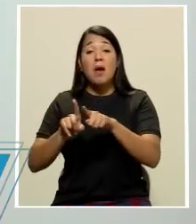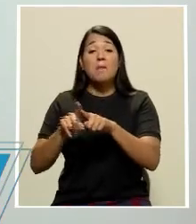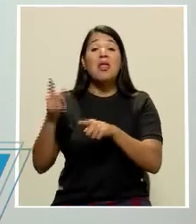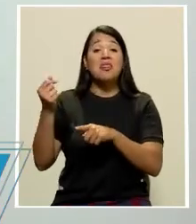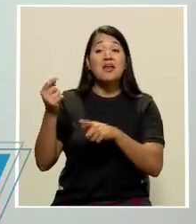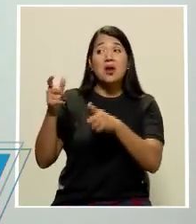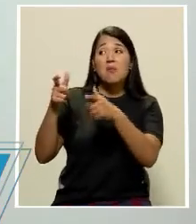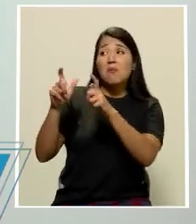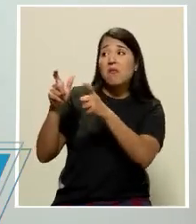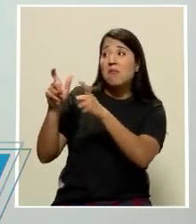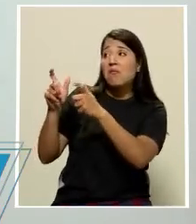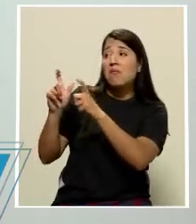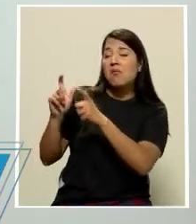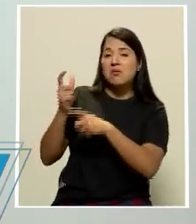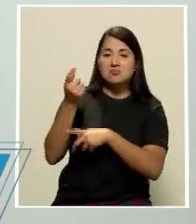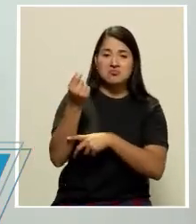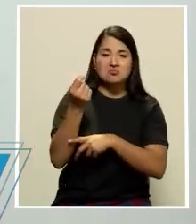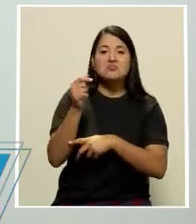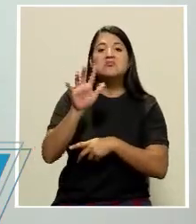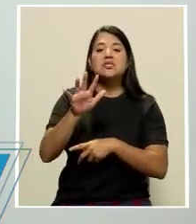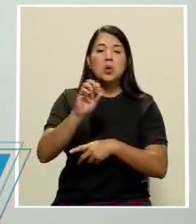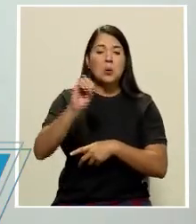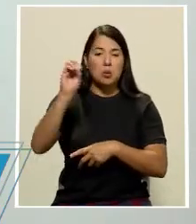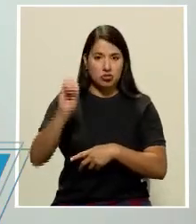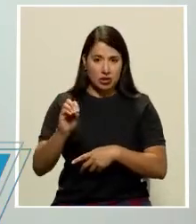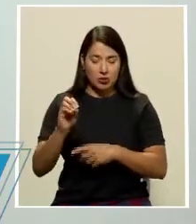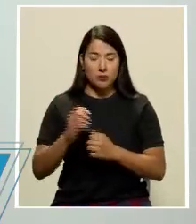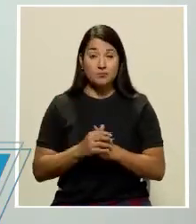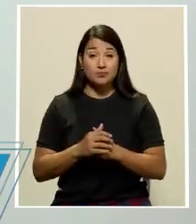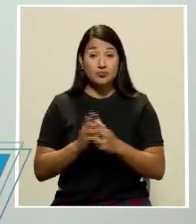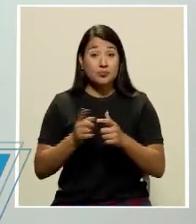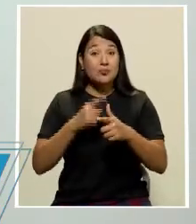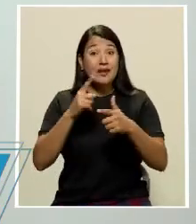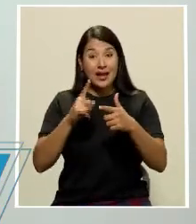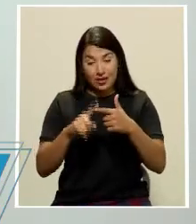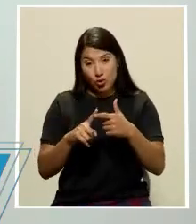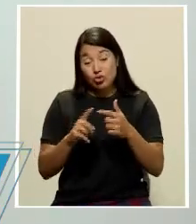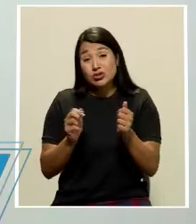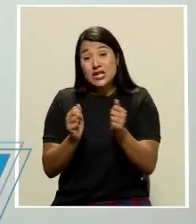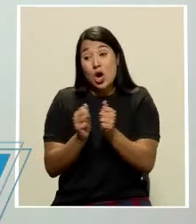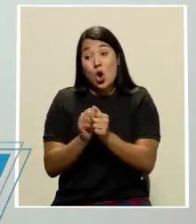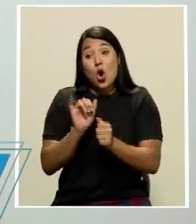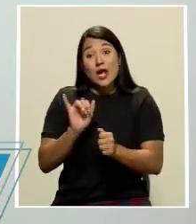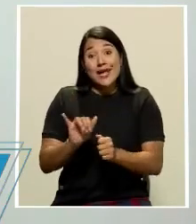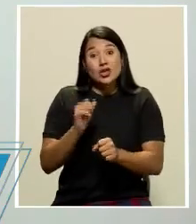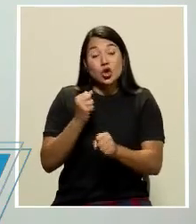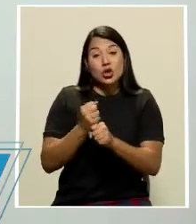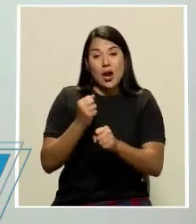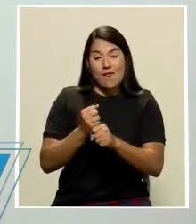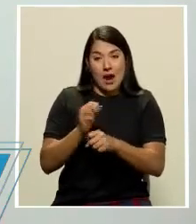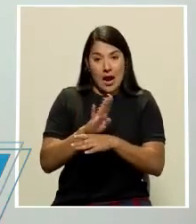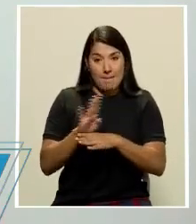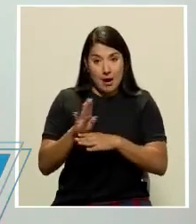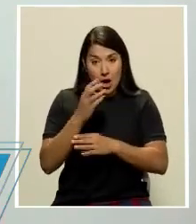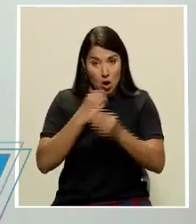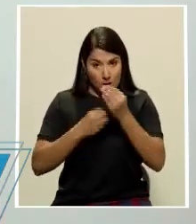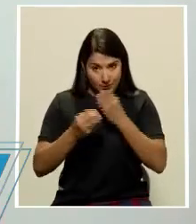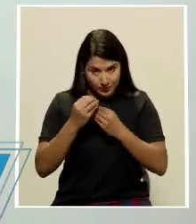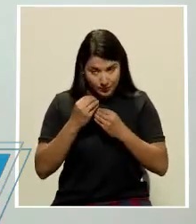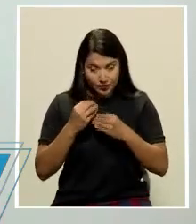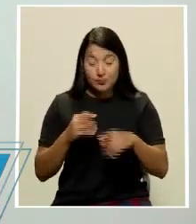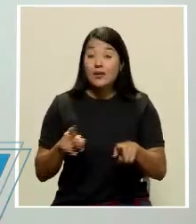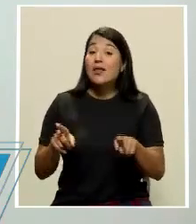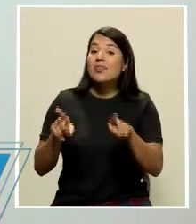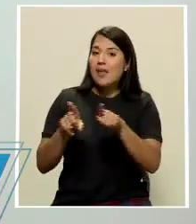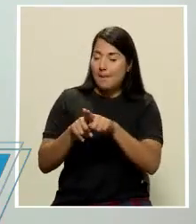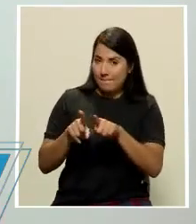por donaciones en efectivo de estas empresas. Entonces, con esto es que trabaja el Banco de Alimentos.